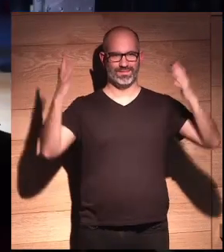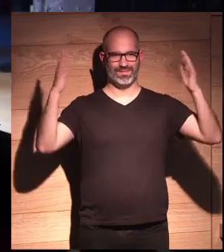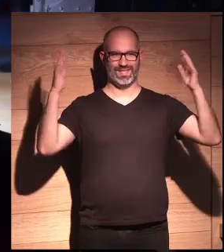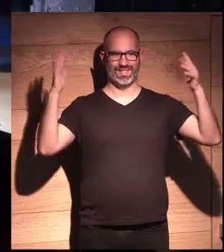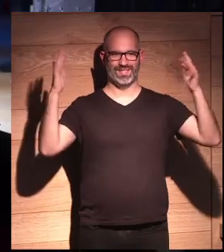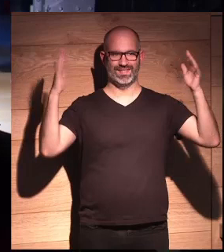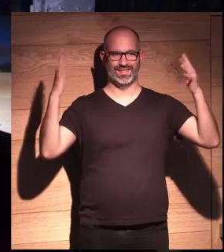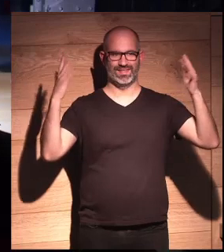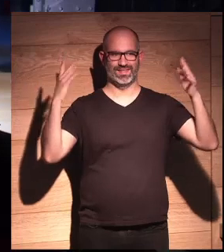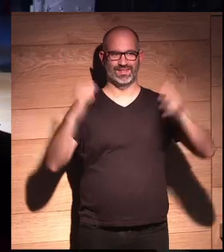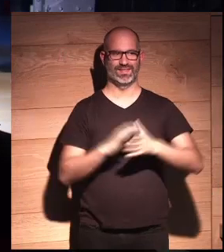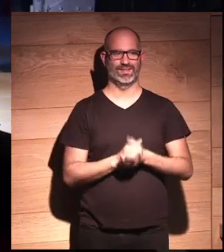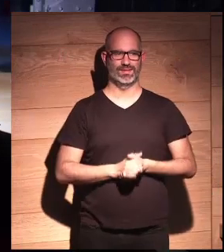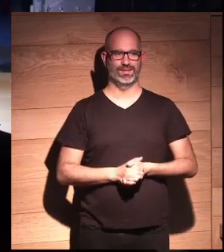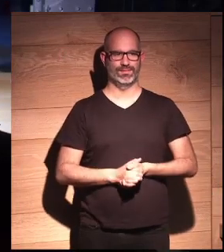Hola.